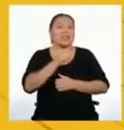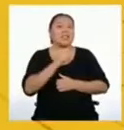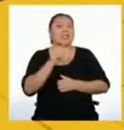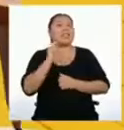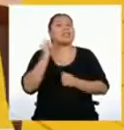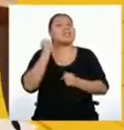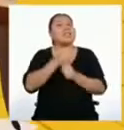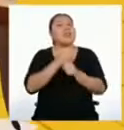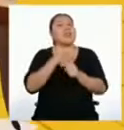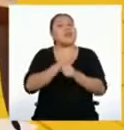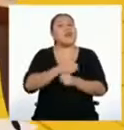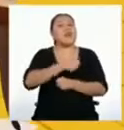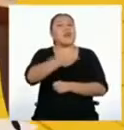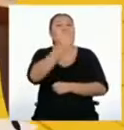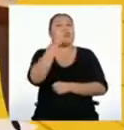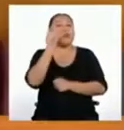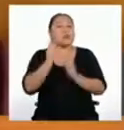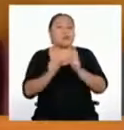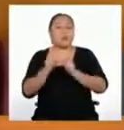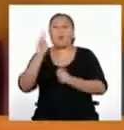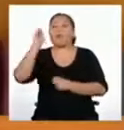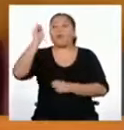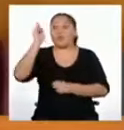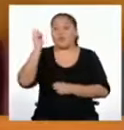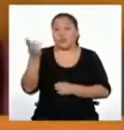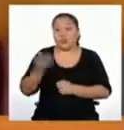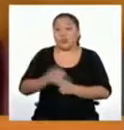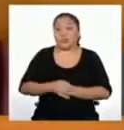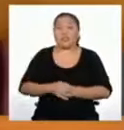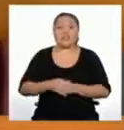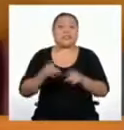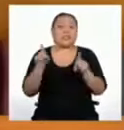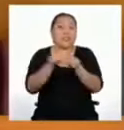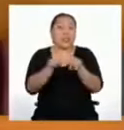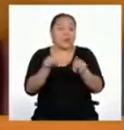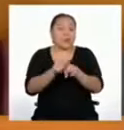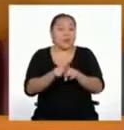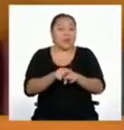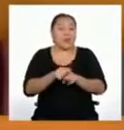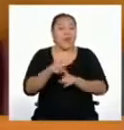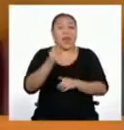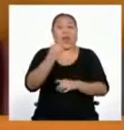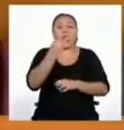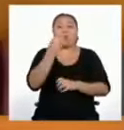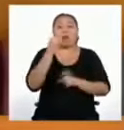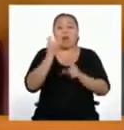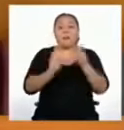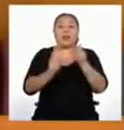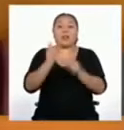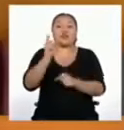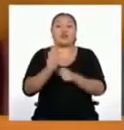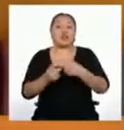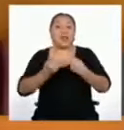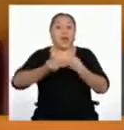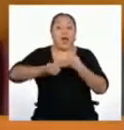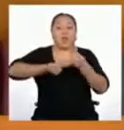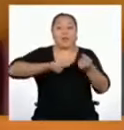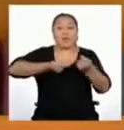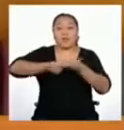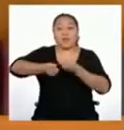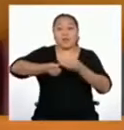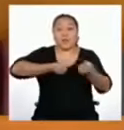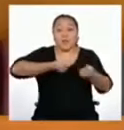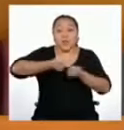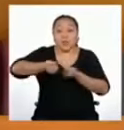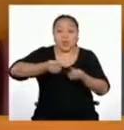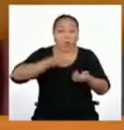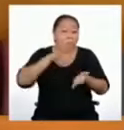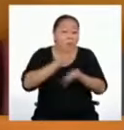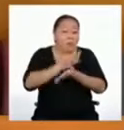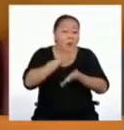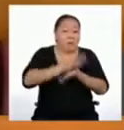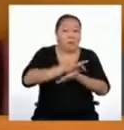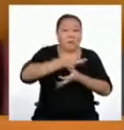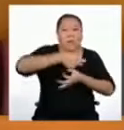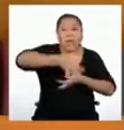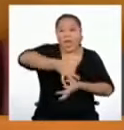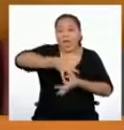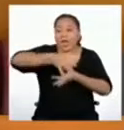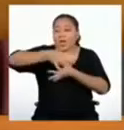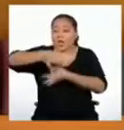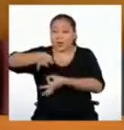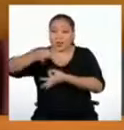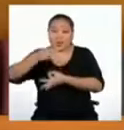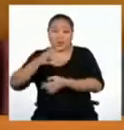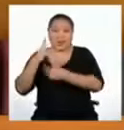las profesoras y profesores. Como también habrá personal de administración que se encargue de los trámites de los